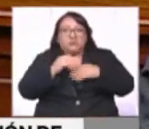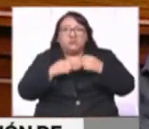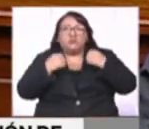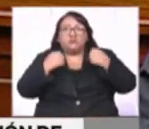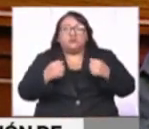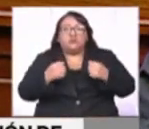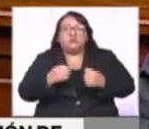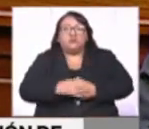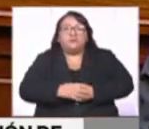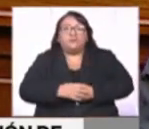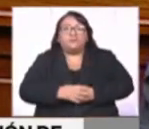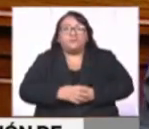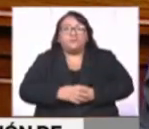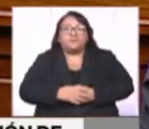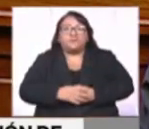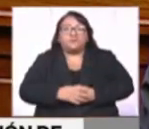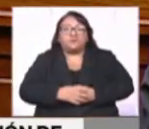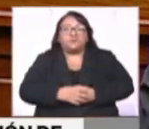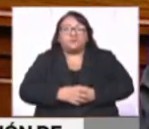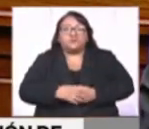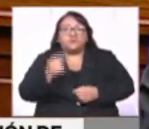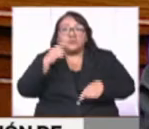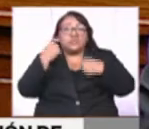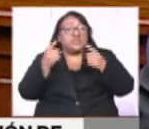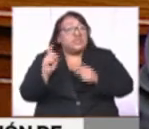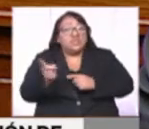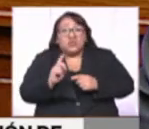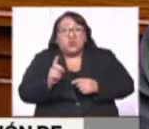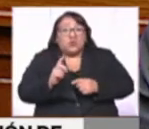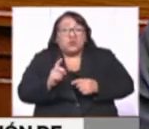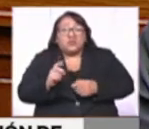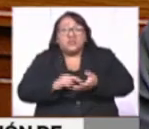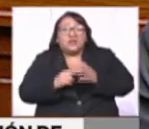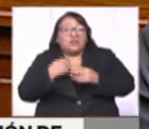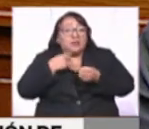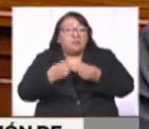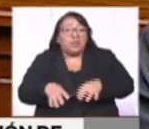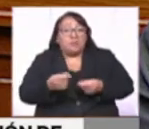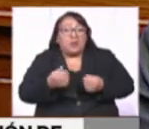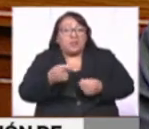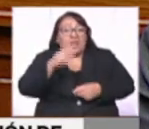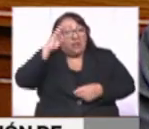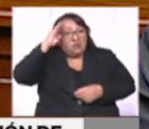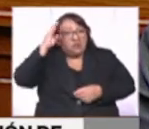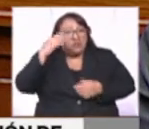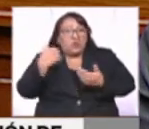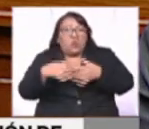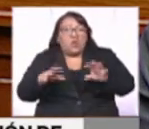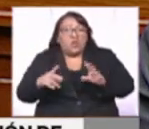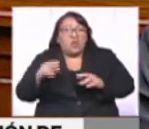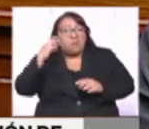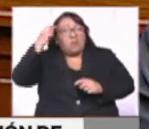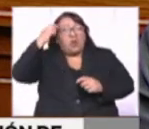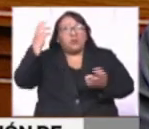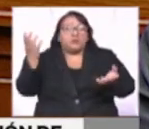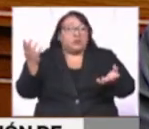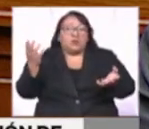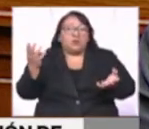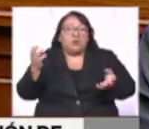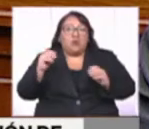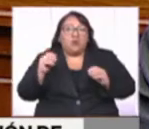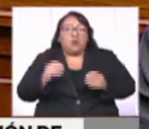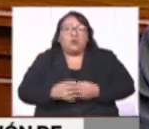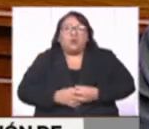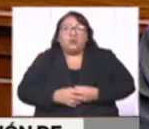la criminalidad y no recursos que se gastan en la policía política, o mejor dicho, la